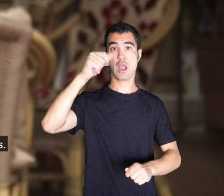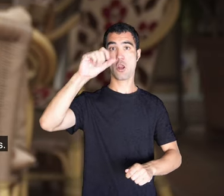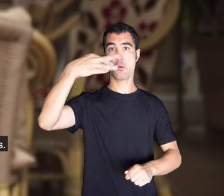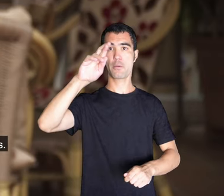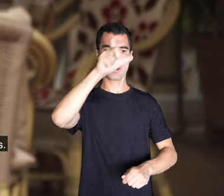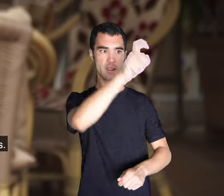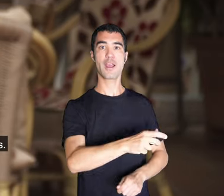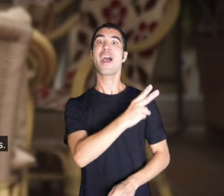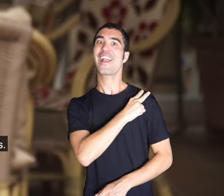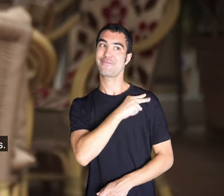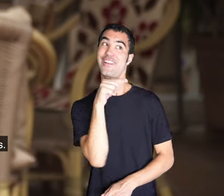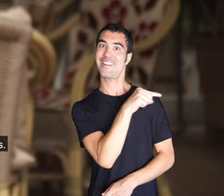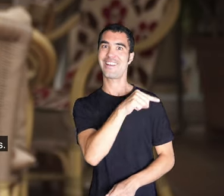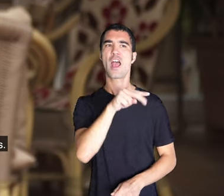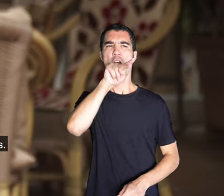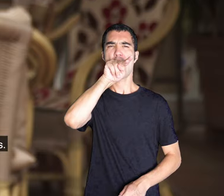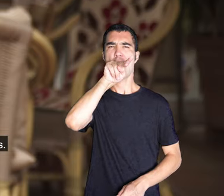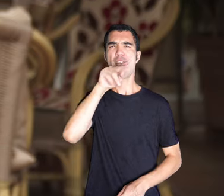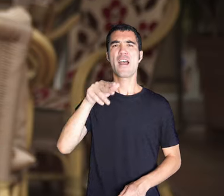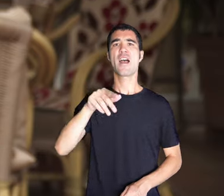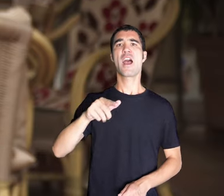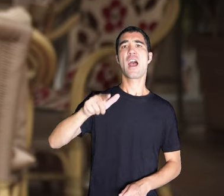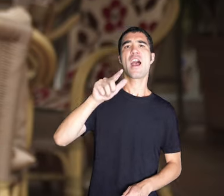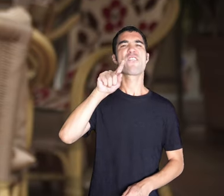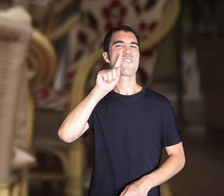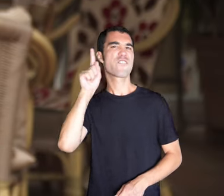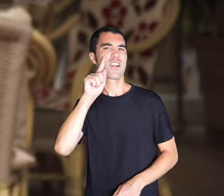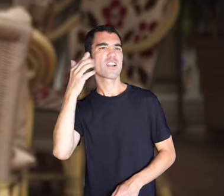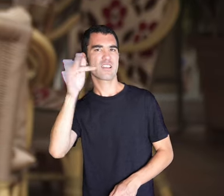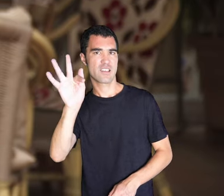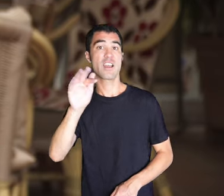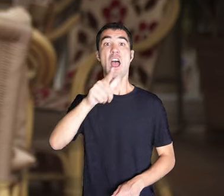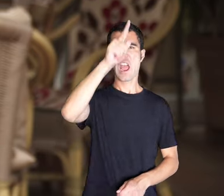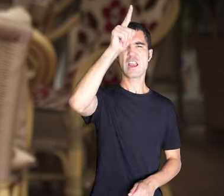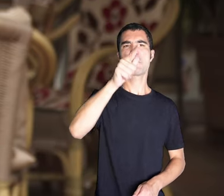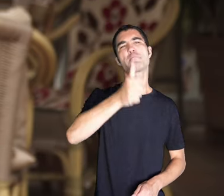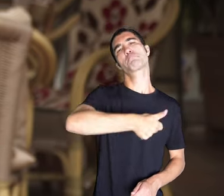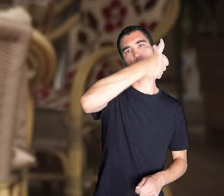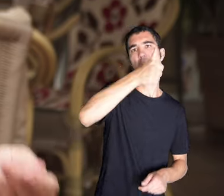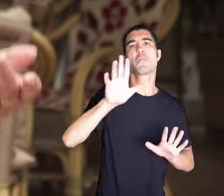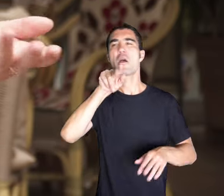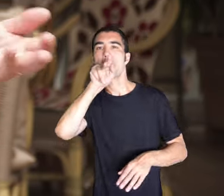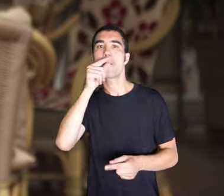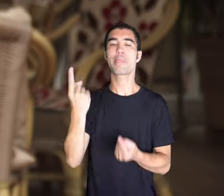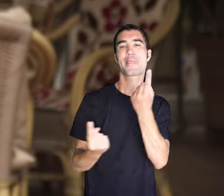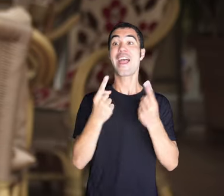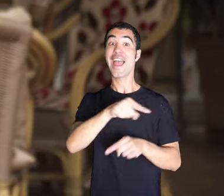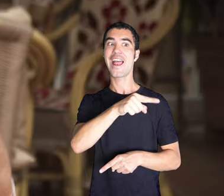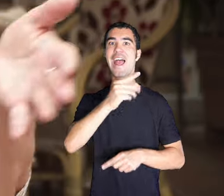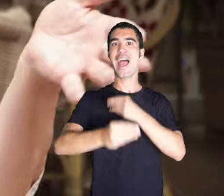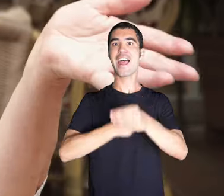más alemán que francés, pero francés. Pero él, para traerse la